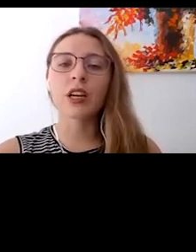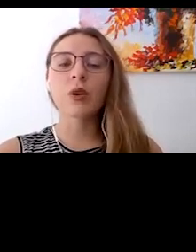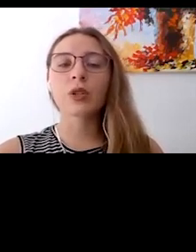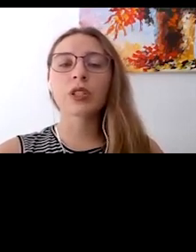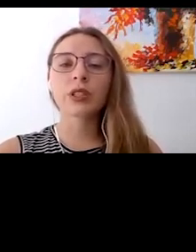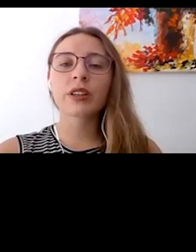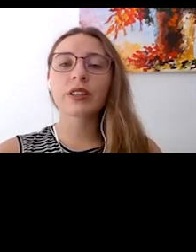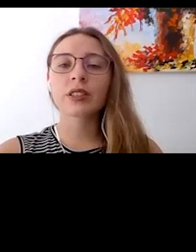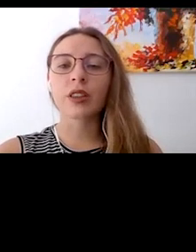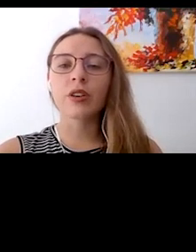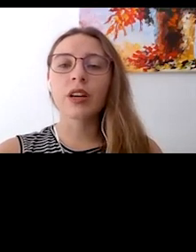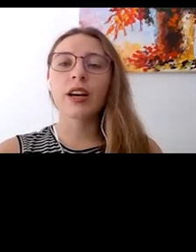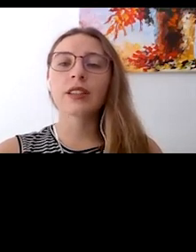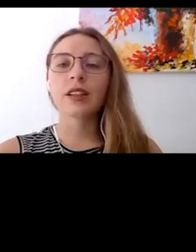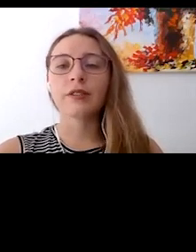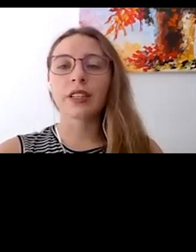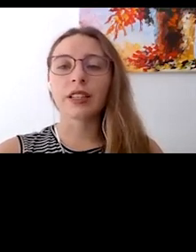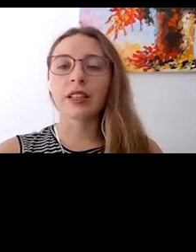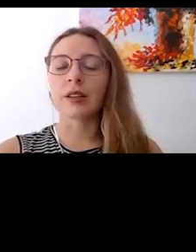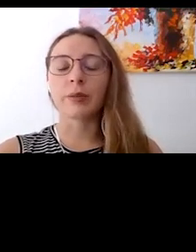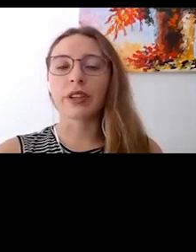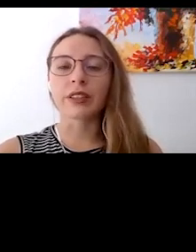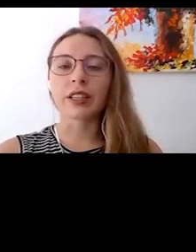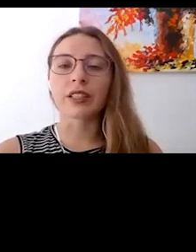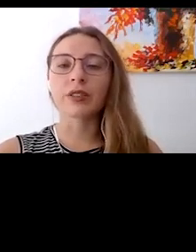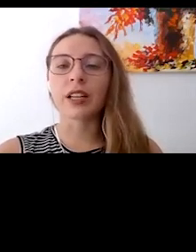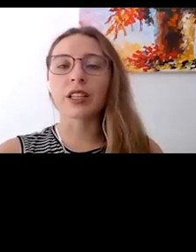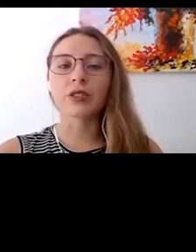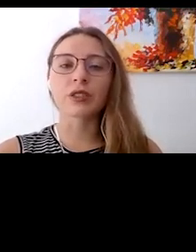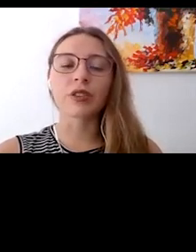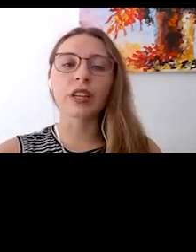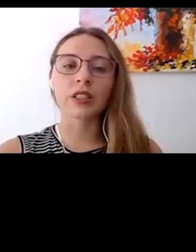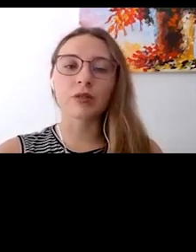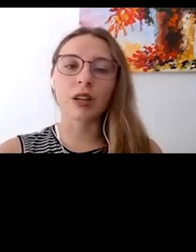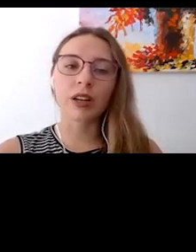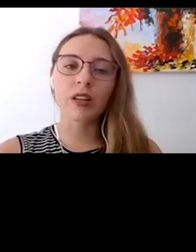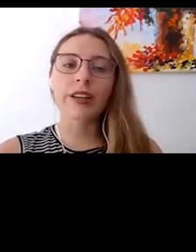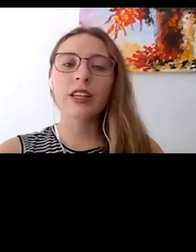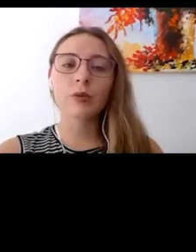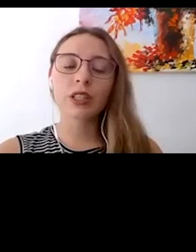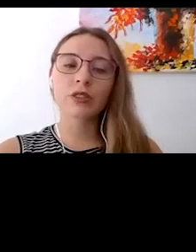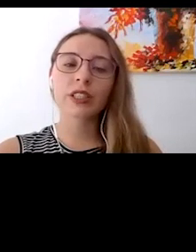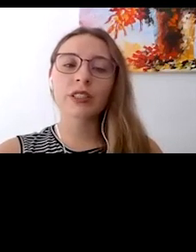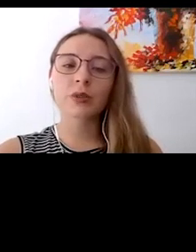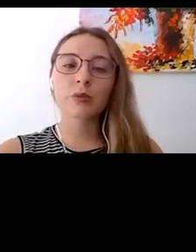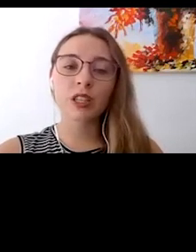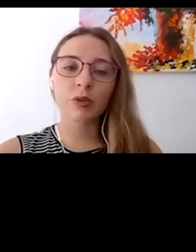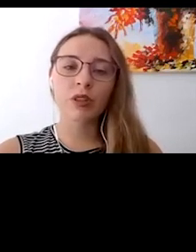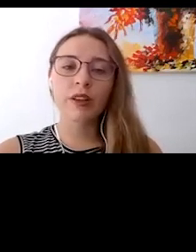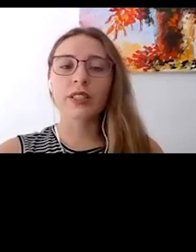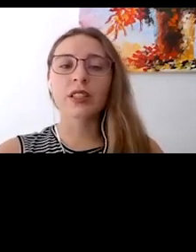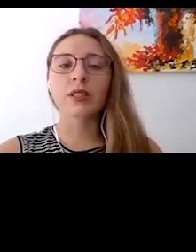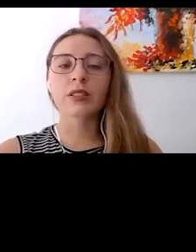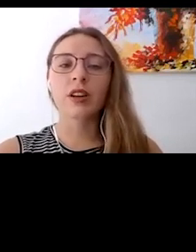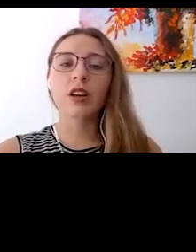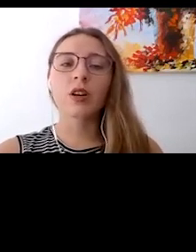tal cuando se encuentra registrado ante la Ley Federal, ante el Centro Federal de Conciliación y Registro Laboral, y cumple con los requisitos mínimos